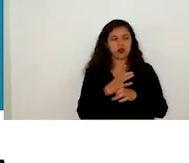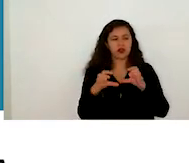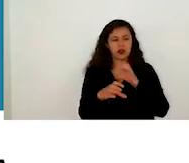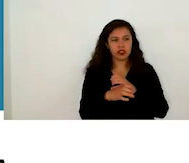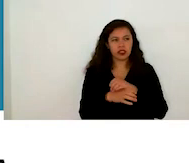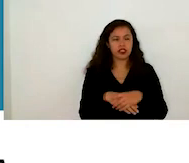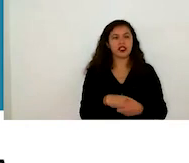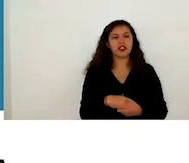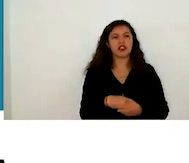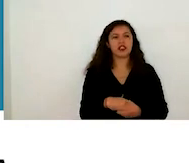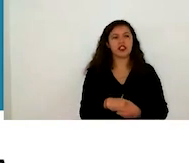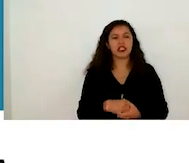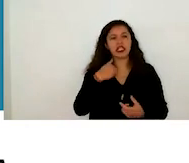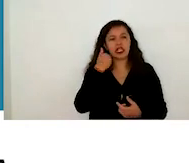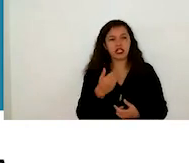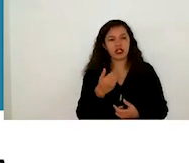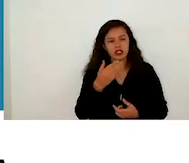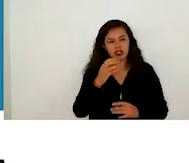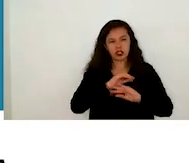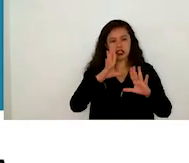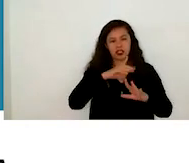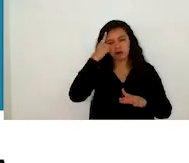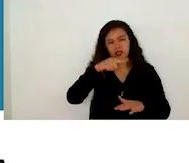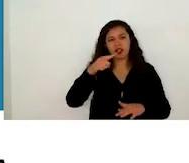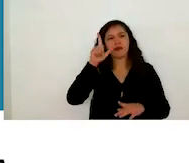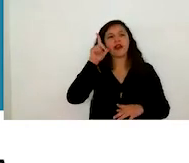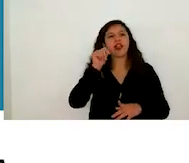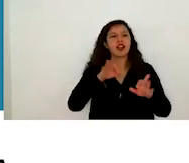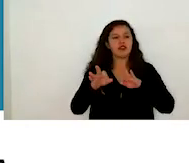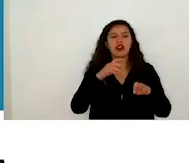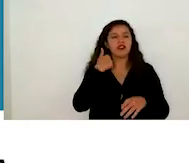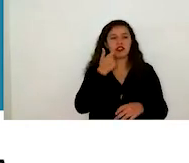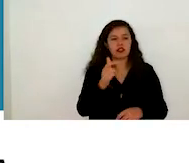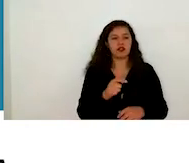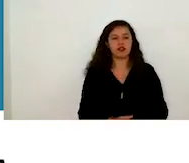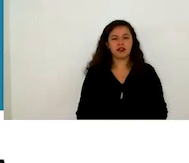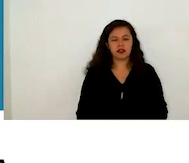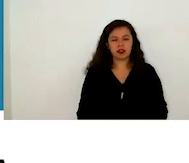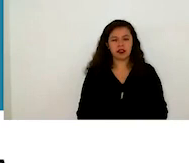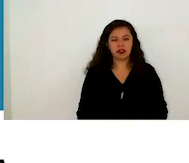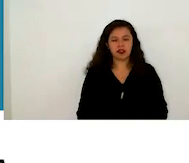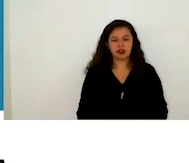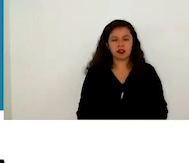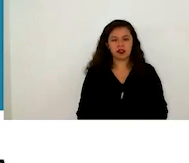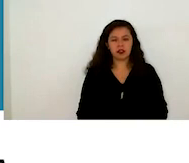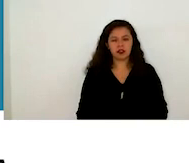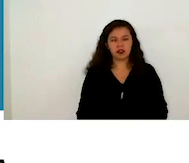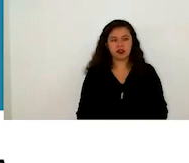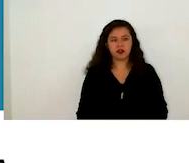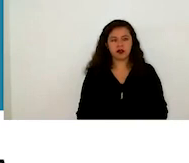tienen porque tienen que ir a dormir para mañana ir a trabajar y tiene que ver con esto este maria